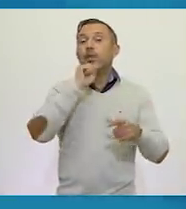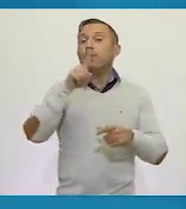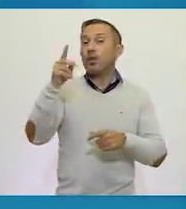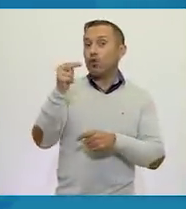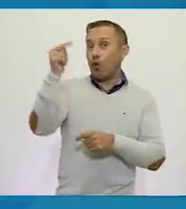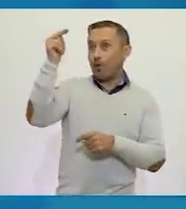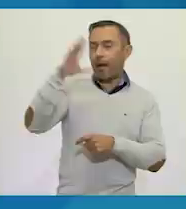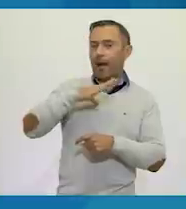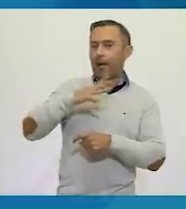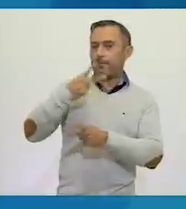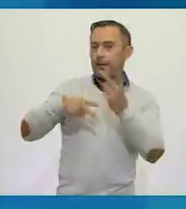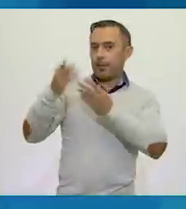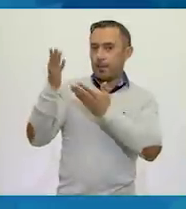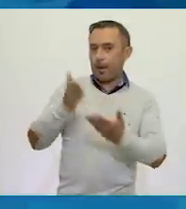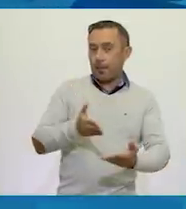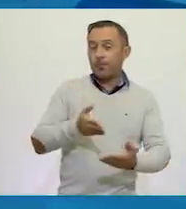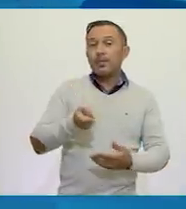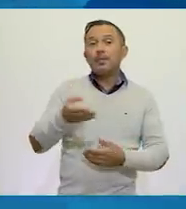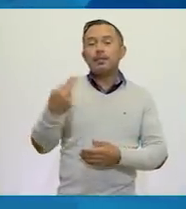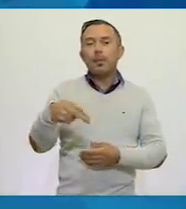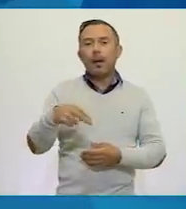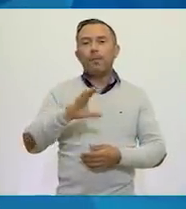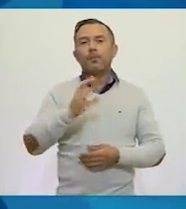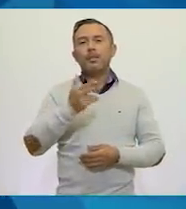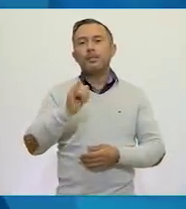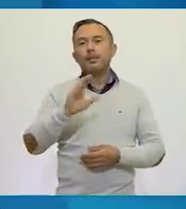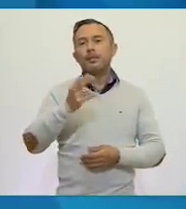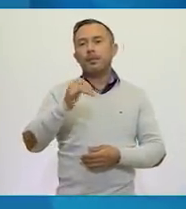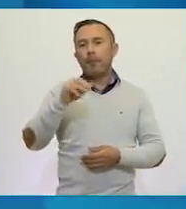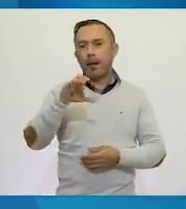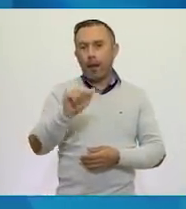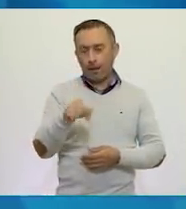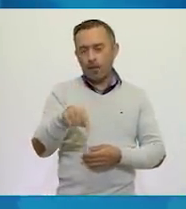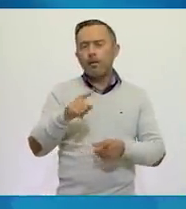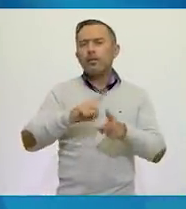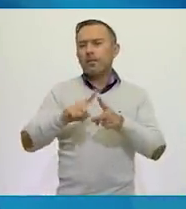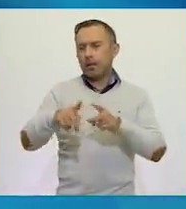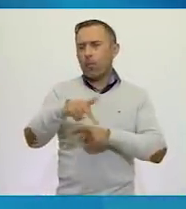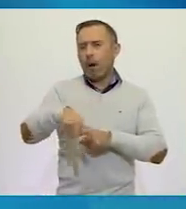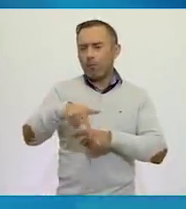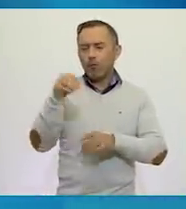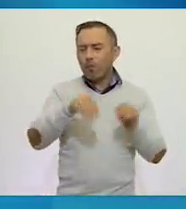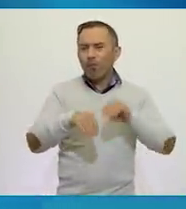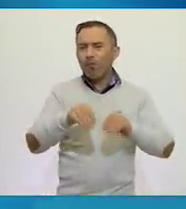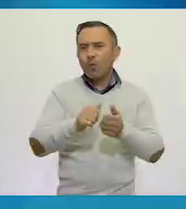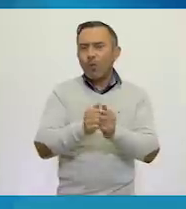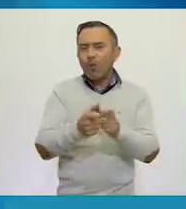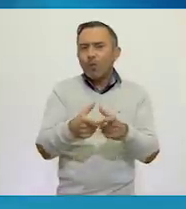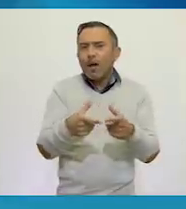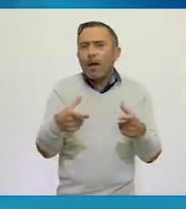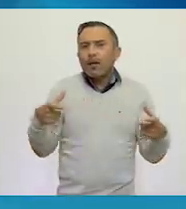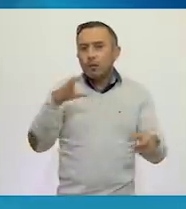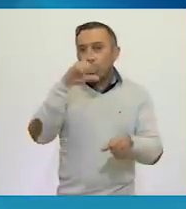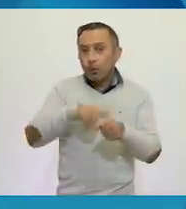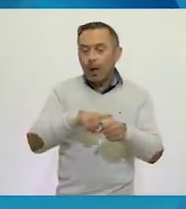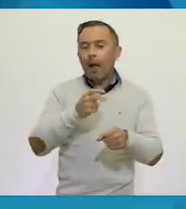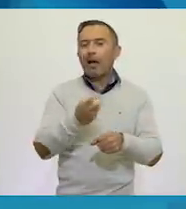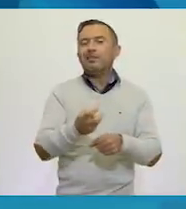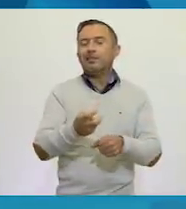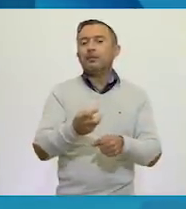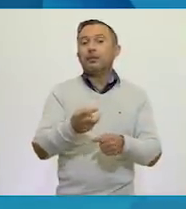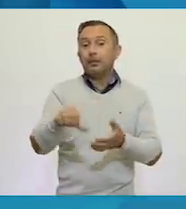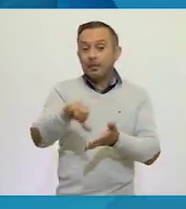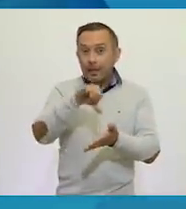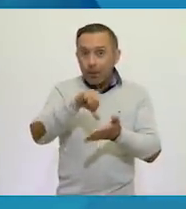a quienes les llamaban los chichimecas. Se asentaron en varios pueblos, aunque el más relevante fue Tula, que se convirtió en la ciudad más importante del